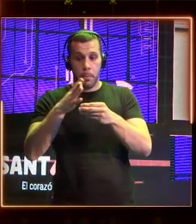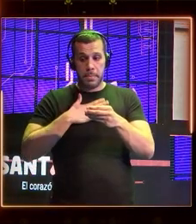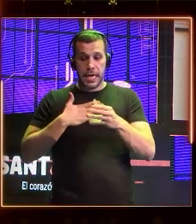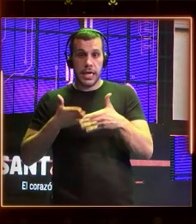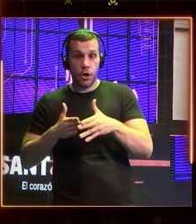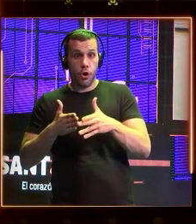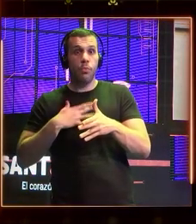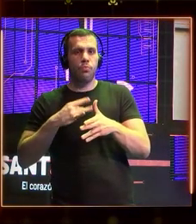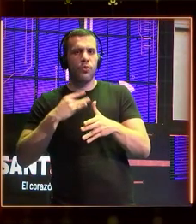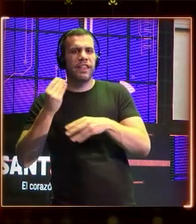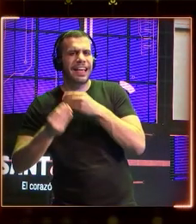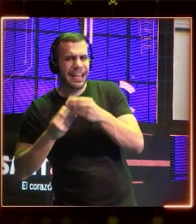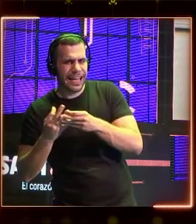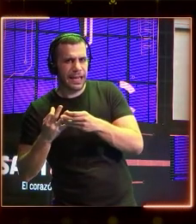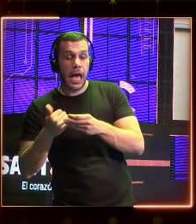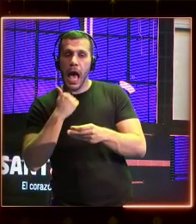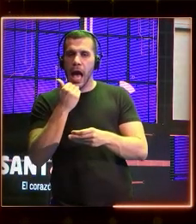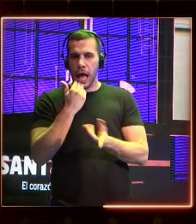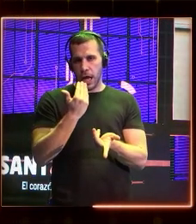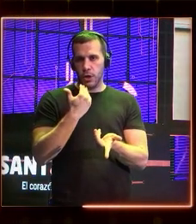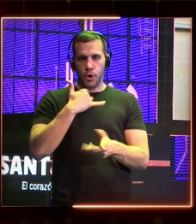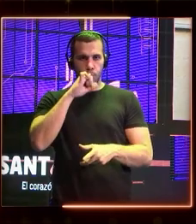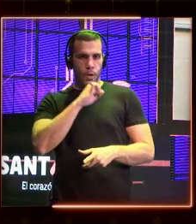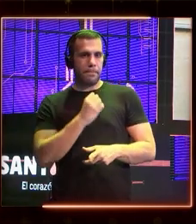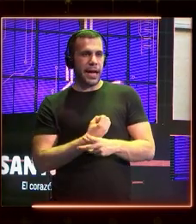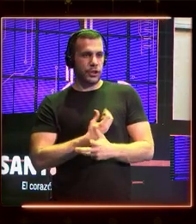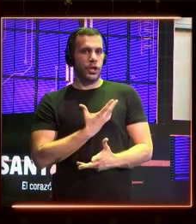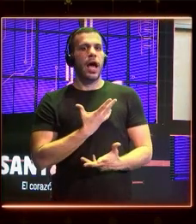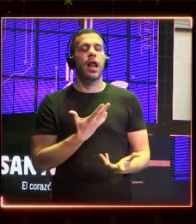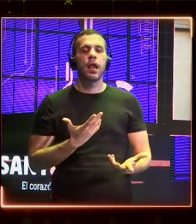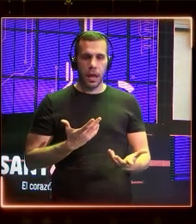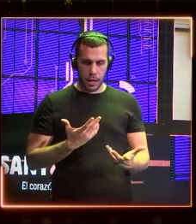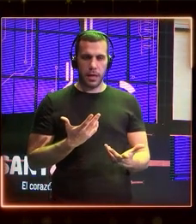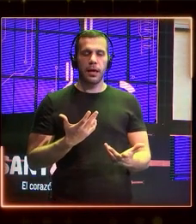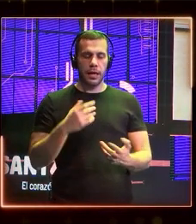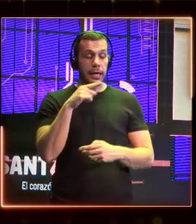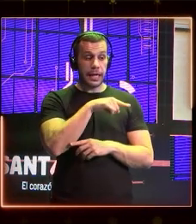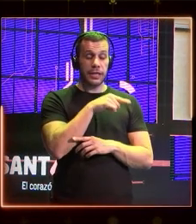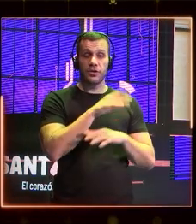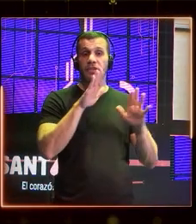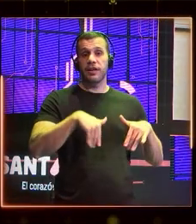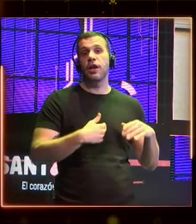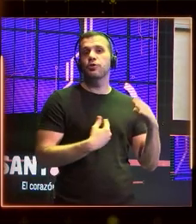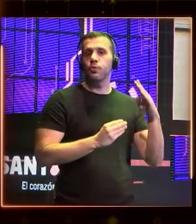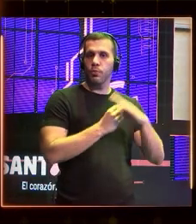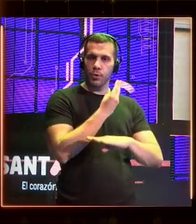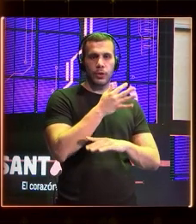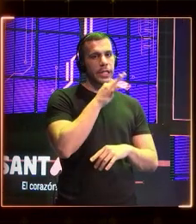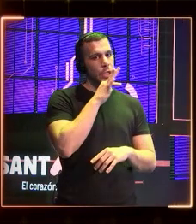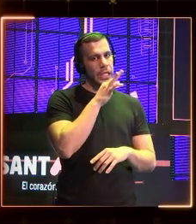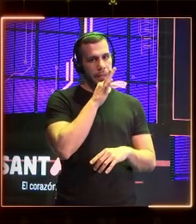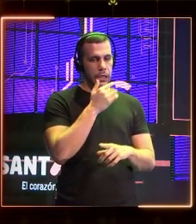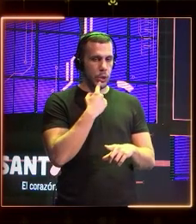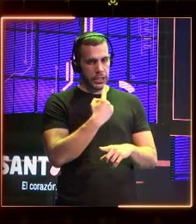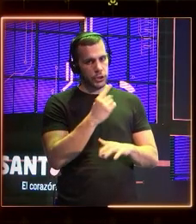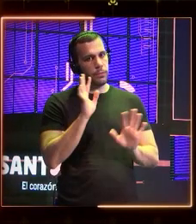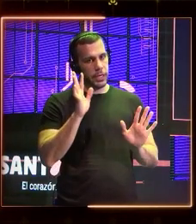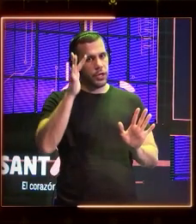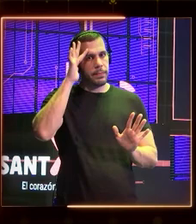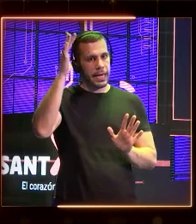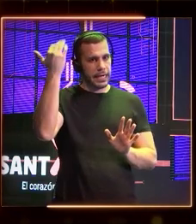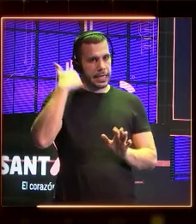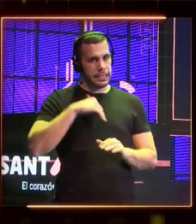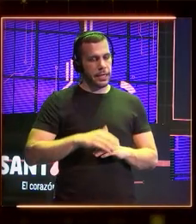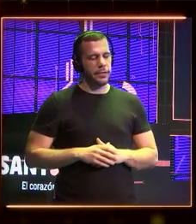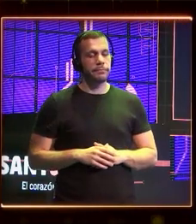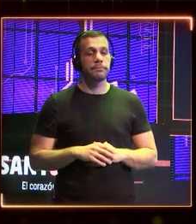muy Pasional y todo eso ha vuelto hace poco ahora a un a un producto que todavía no he dicho el nombre pero que ya lo imagináis